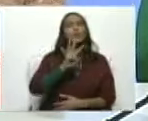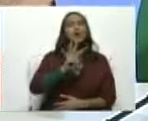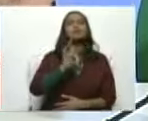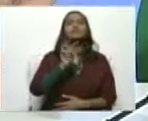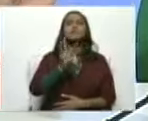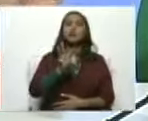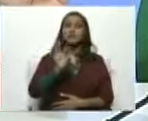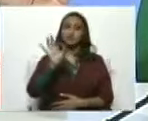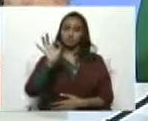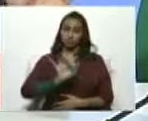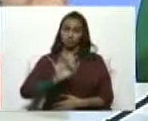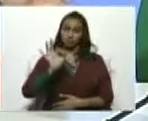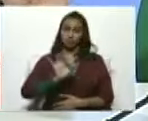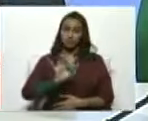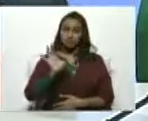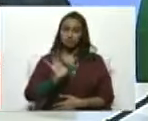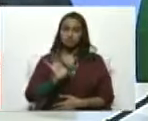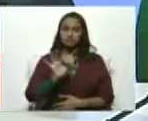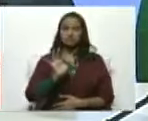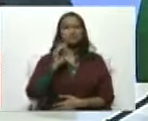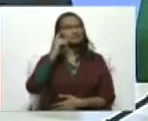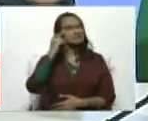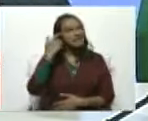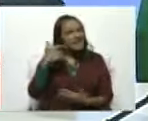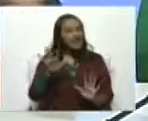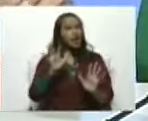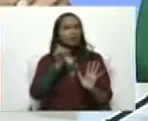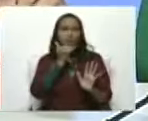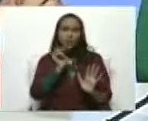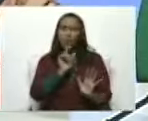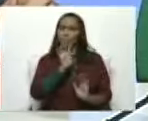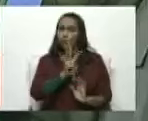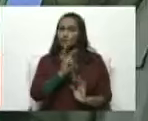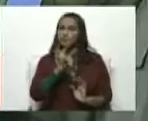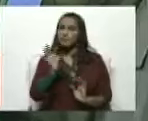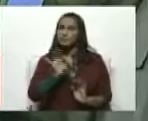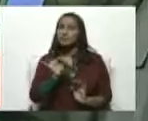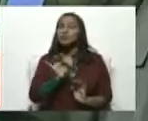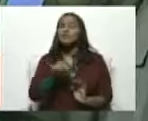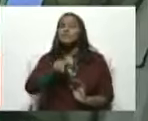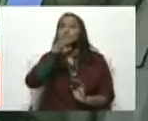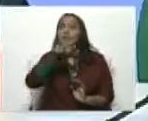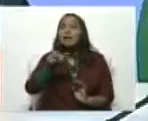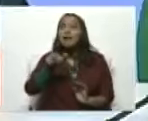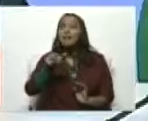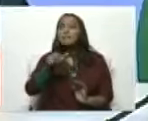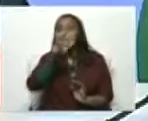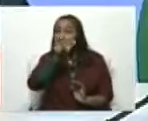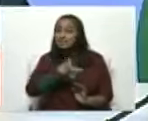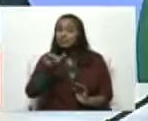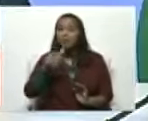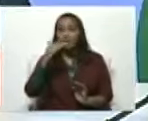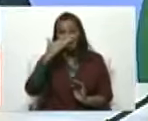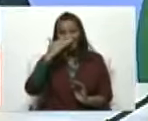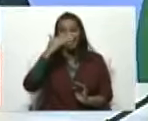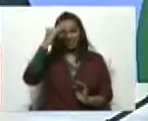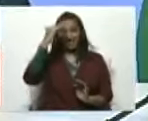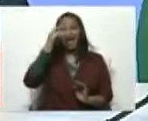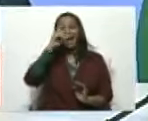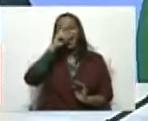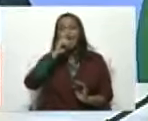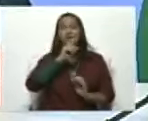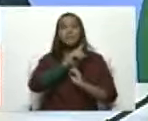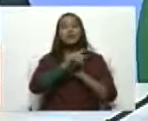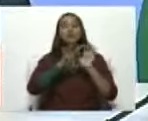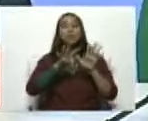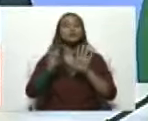43% era, Amelia, o 38, corrígeme, de las personas en edad de votar en el año 98... no